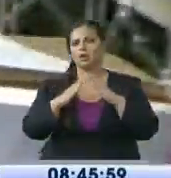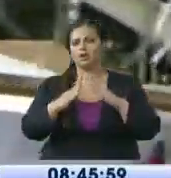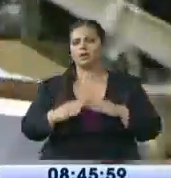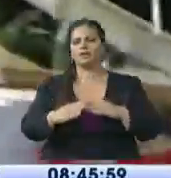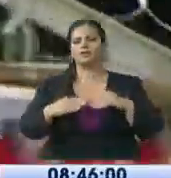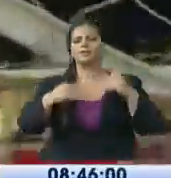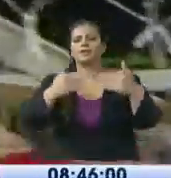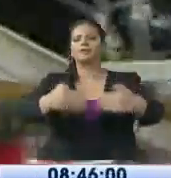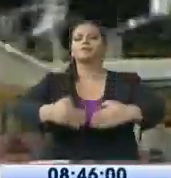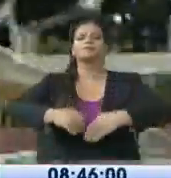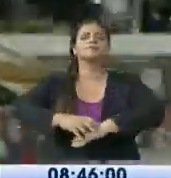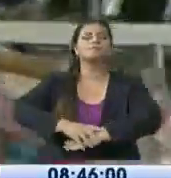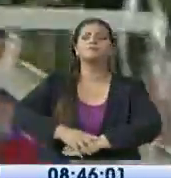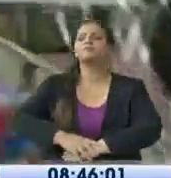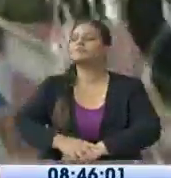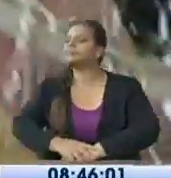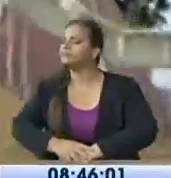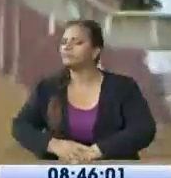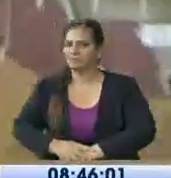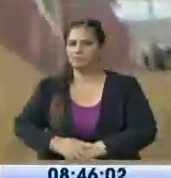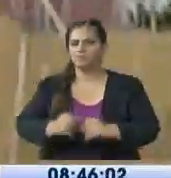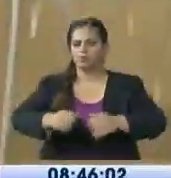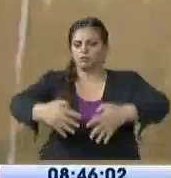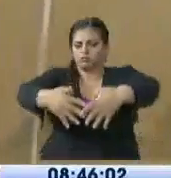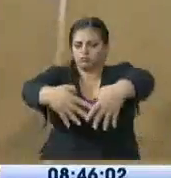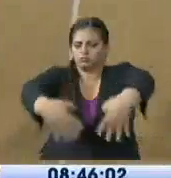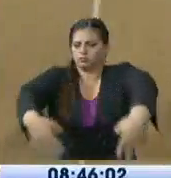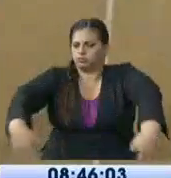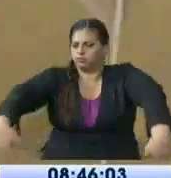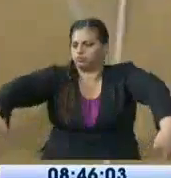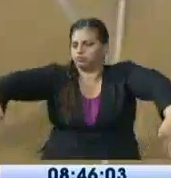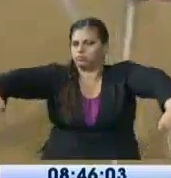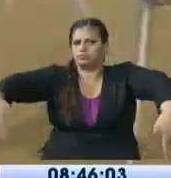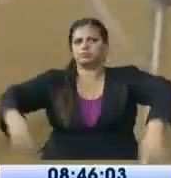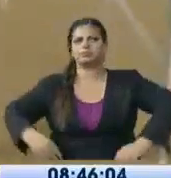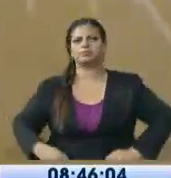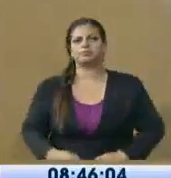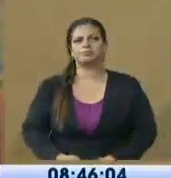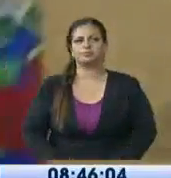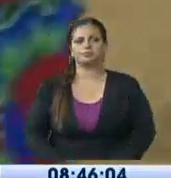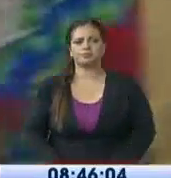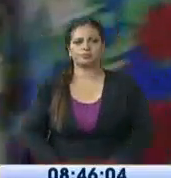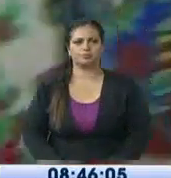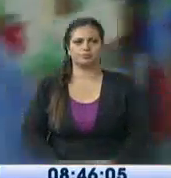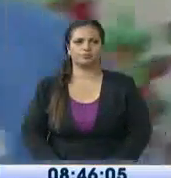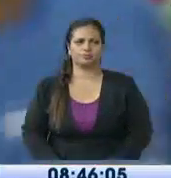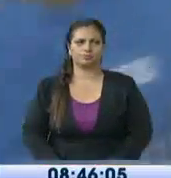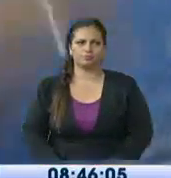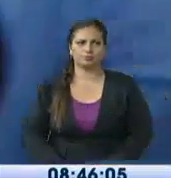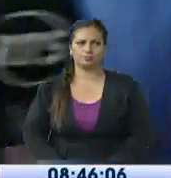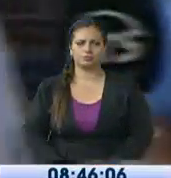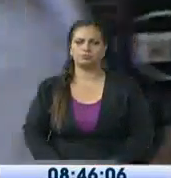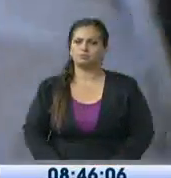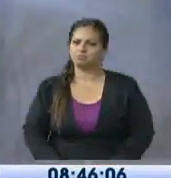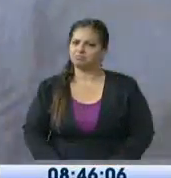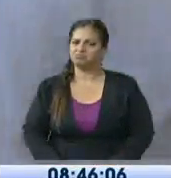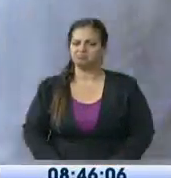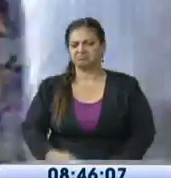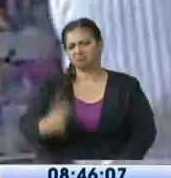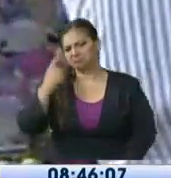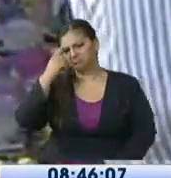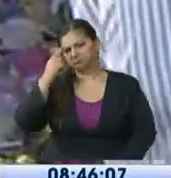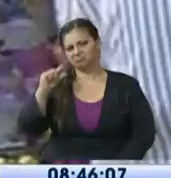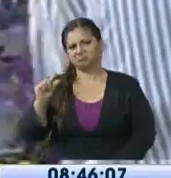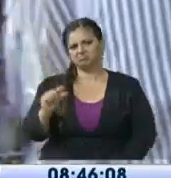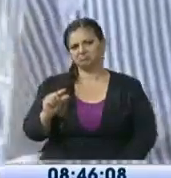son las campanillas y estas son las ventanas, las grandes. Sí. Para alguien que tenga un balcón, un ventanal, qué bonito, miren ustedes. Y los precios yo los veo muy bien, ¿ah? Sí, cómodos, precios